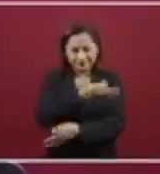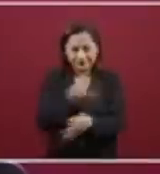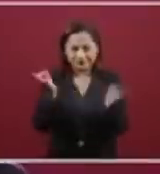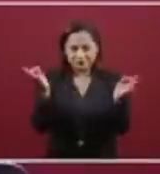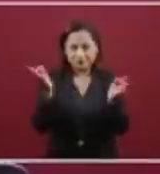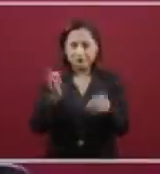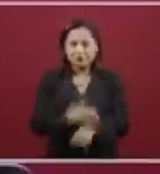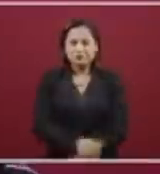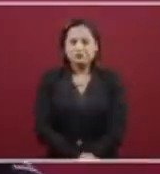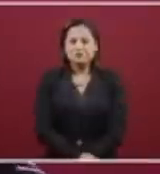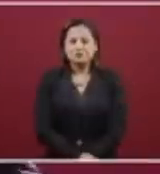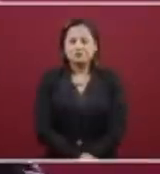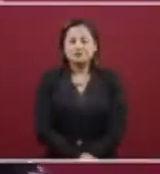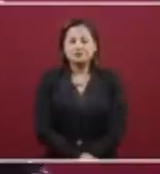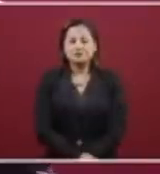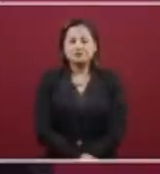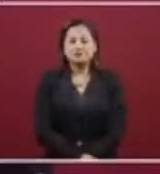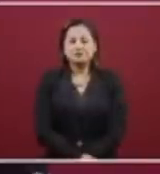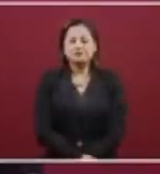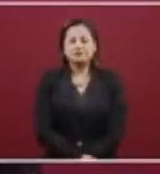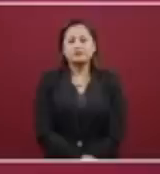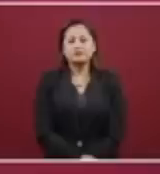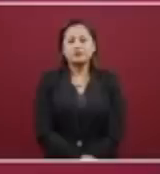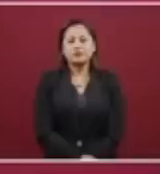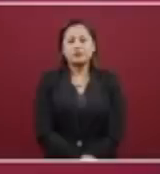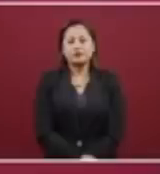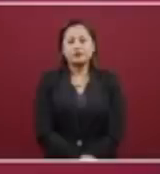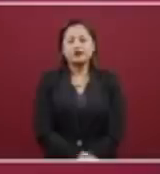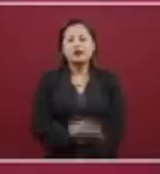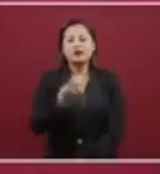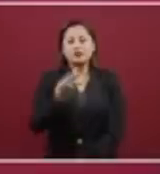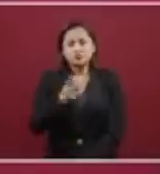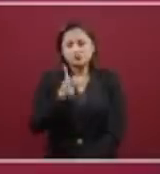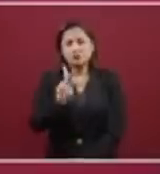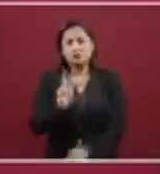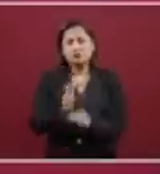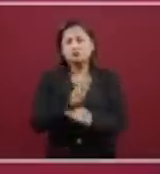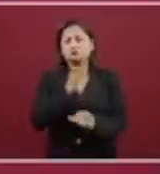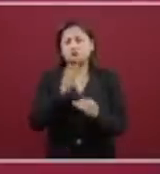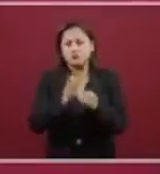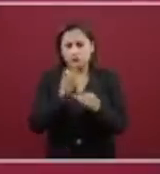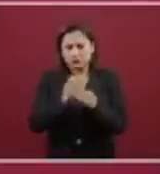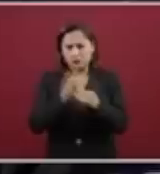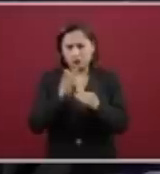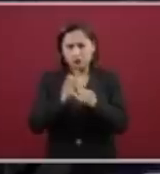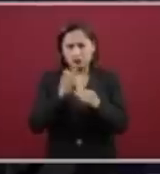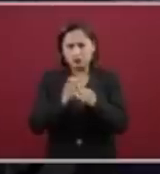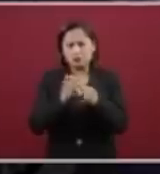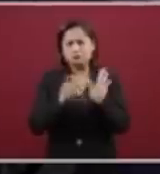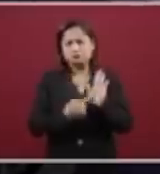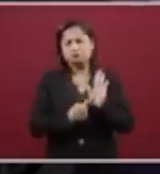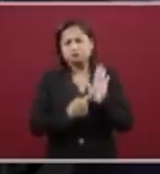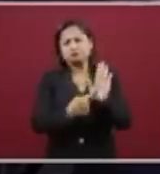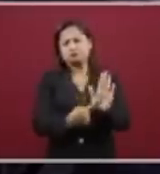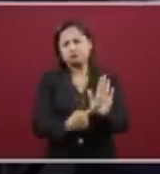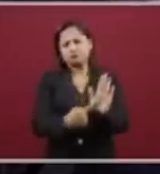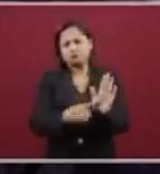pero queremos dar una visión general